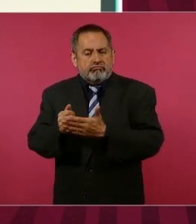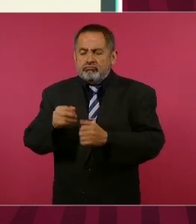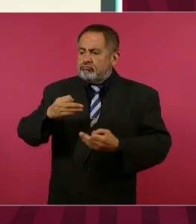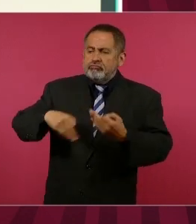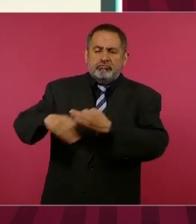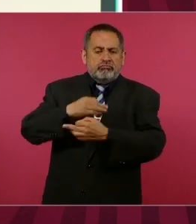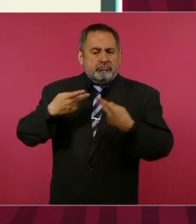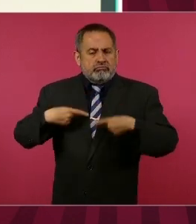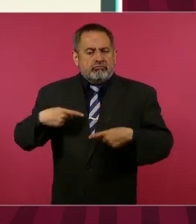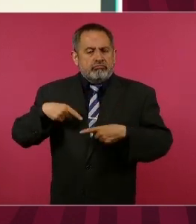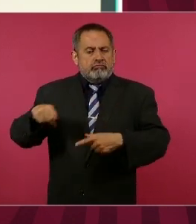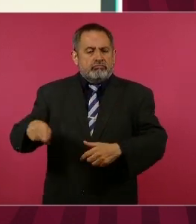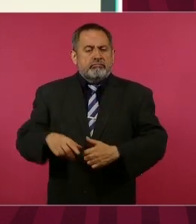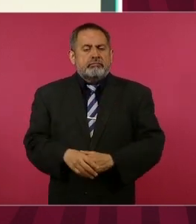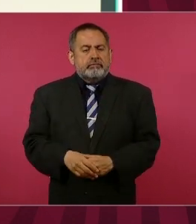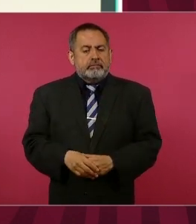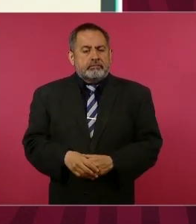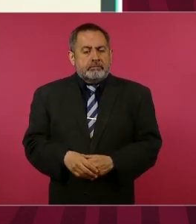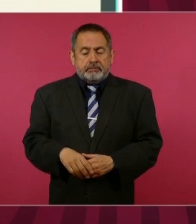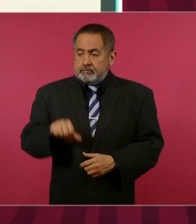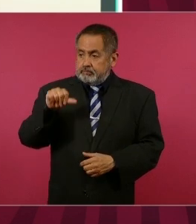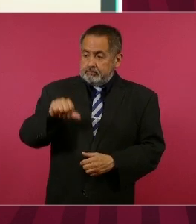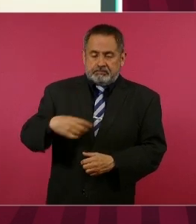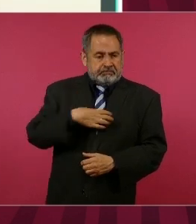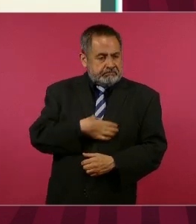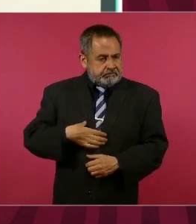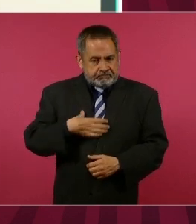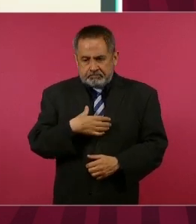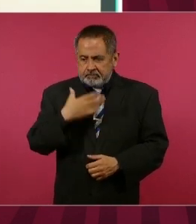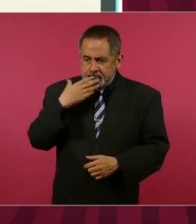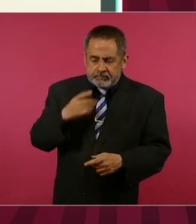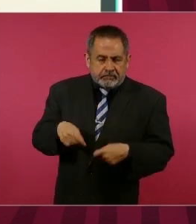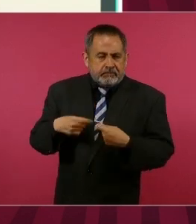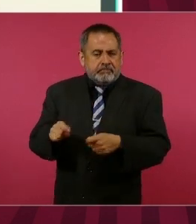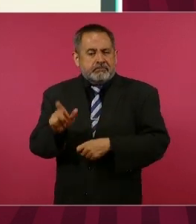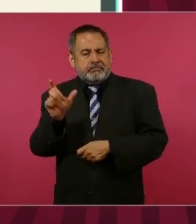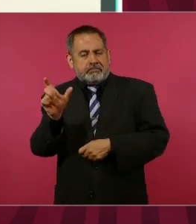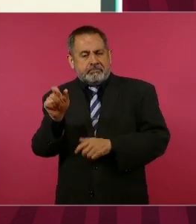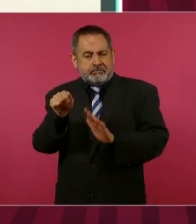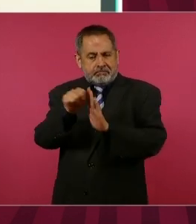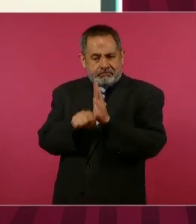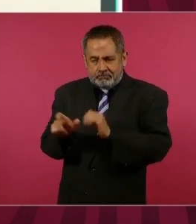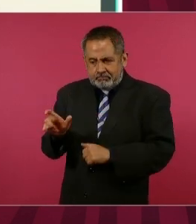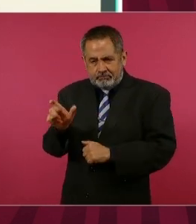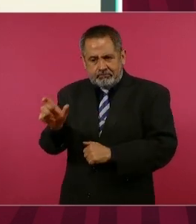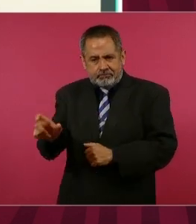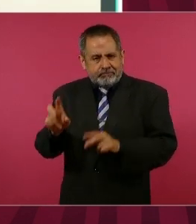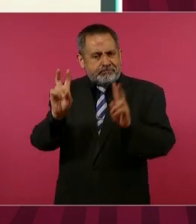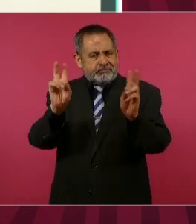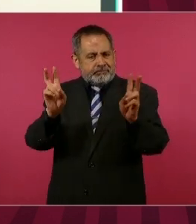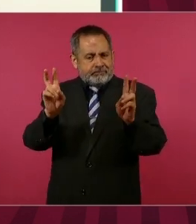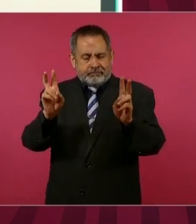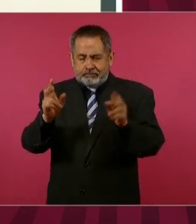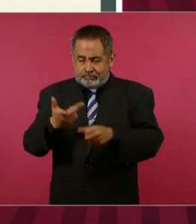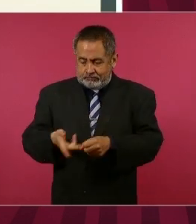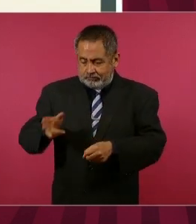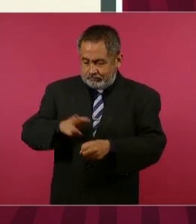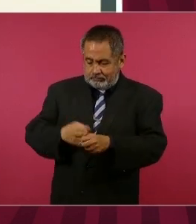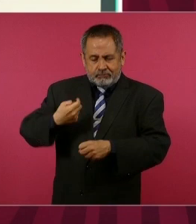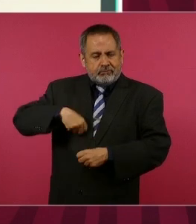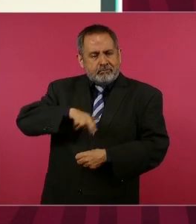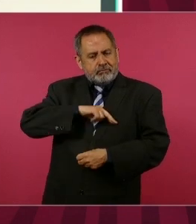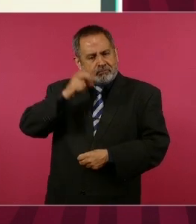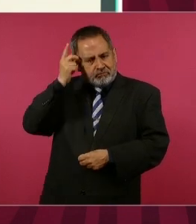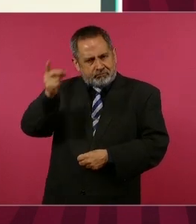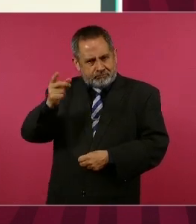la población. Hoy celebramos la entrega de las tarjetas La Clínica es Nuestra. Este programa